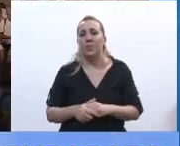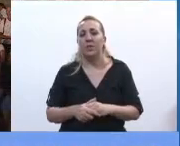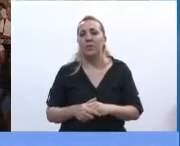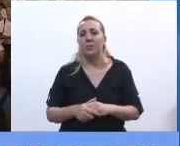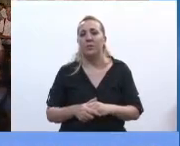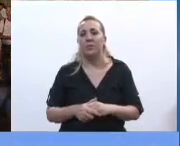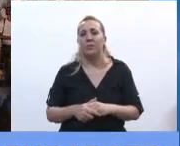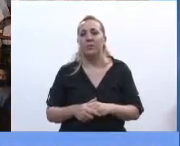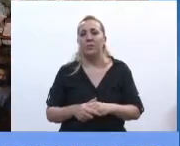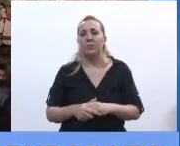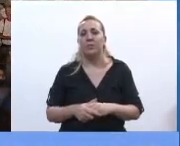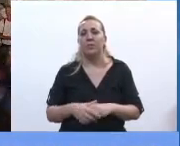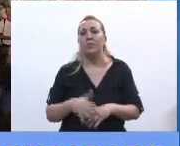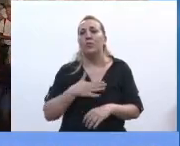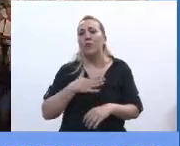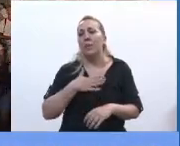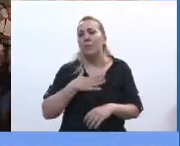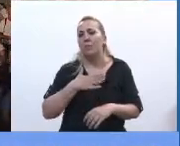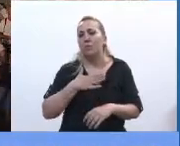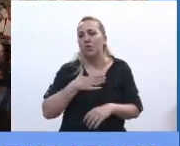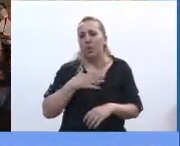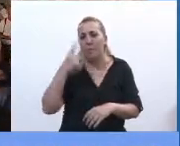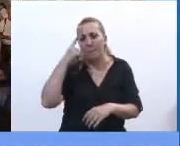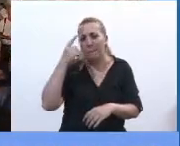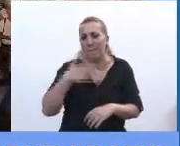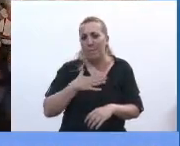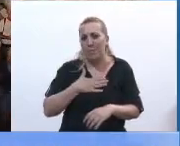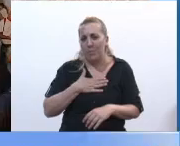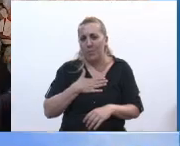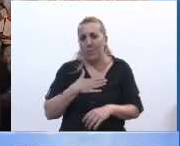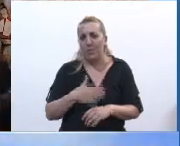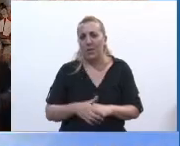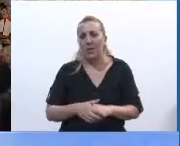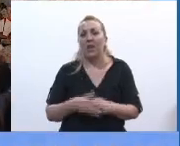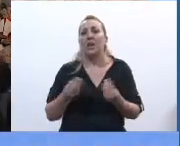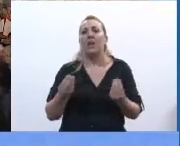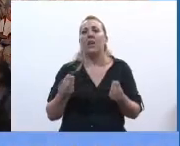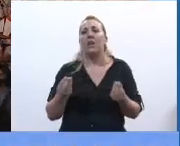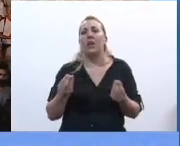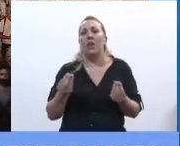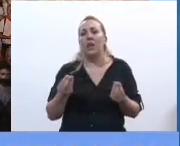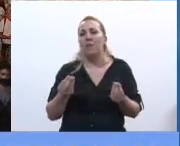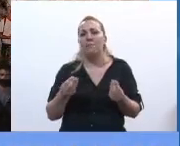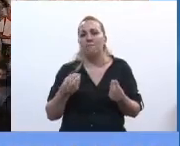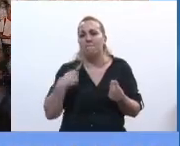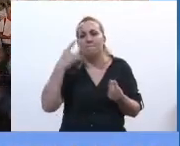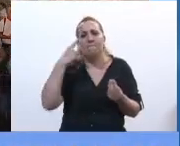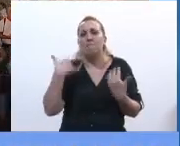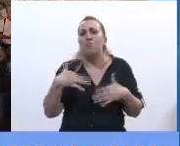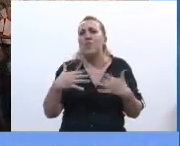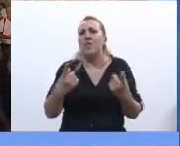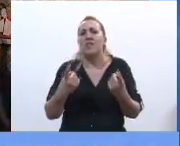convencido desde lo personal y de todos puntos de vista de que es absolutamente necesario